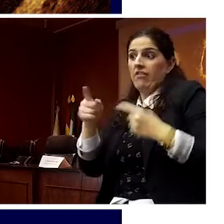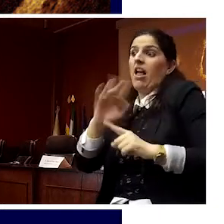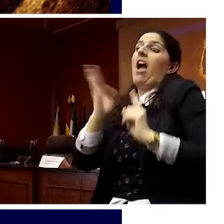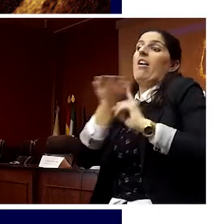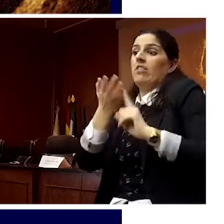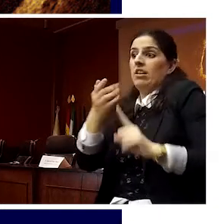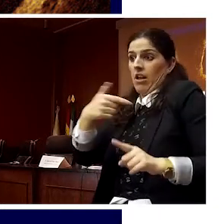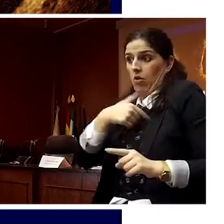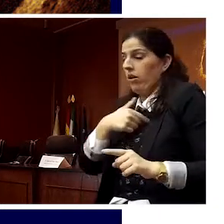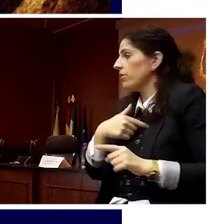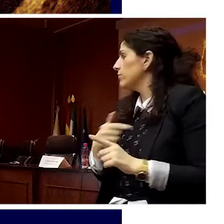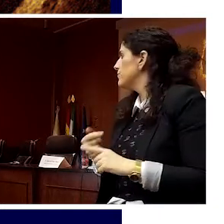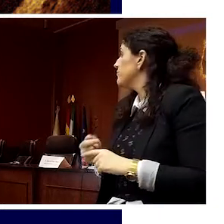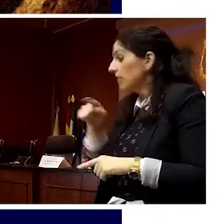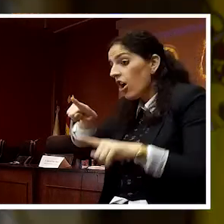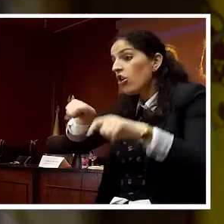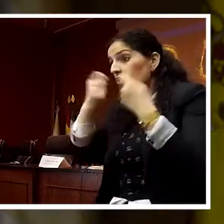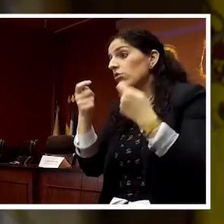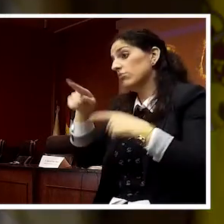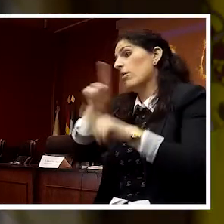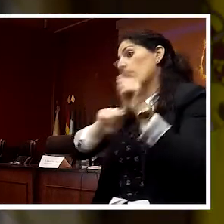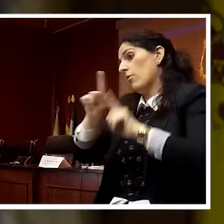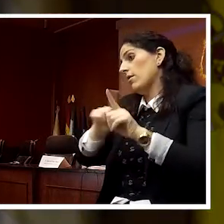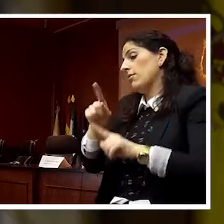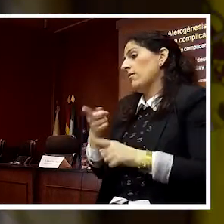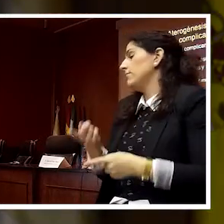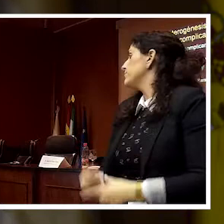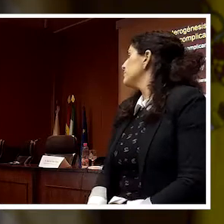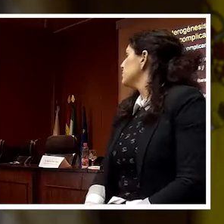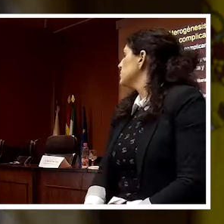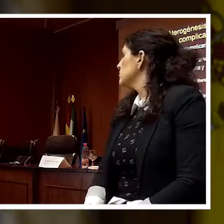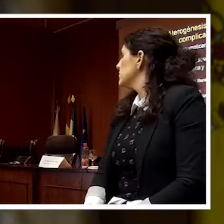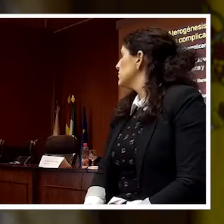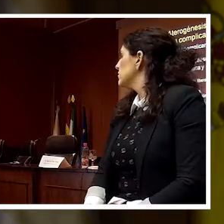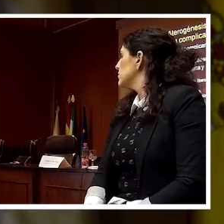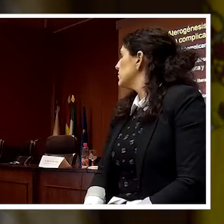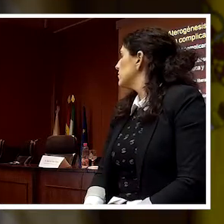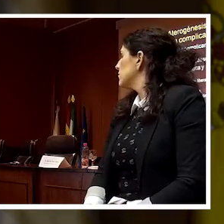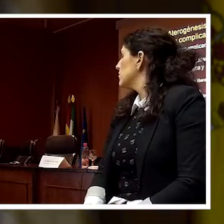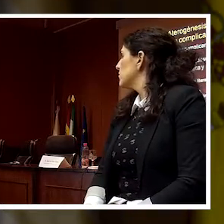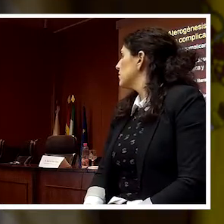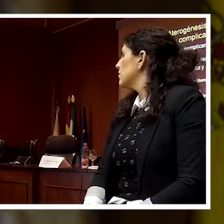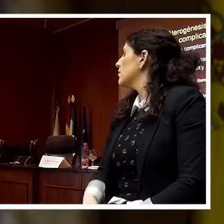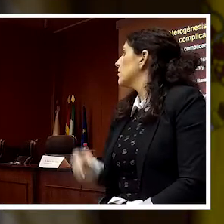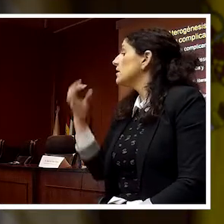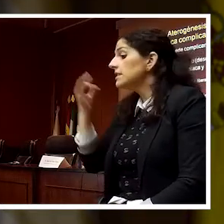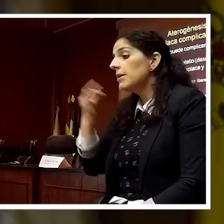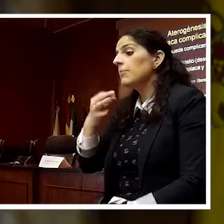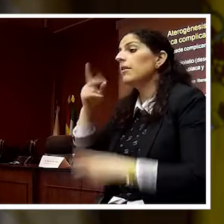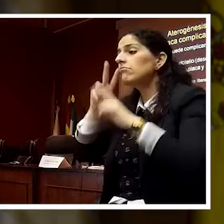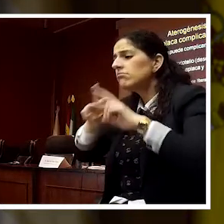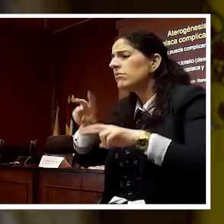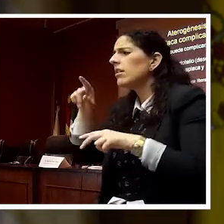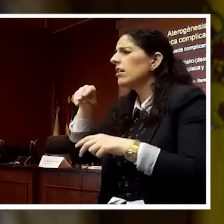rotura es la que les hablaba que origina un desastre. Y es que en el análisis de